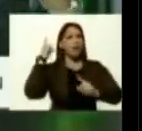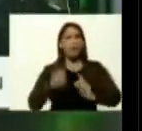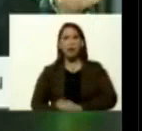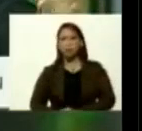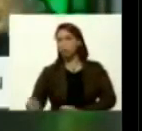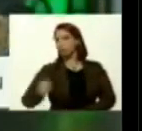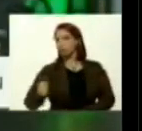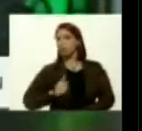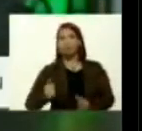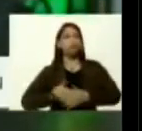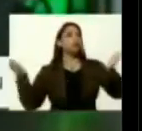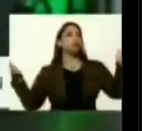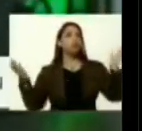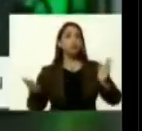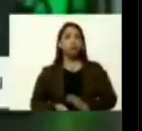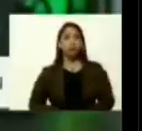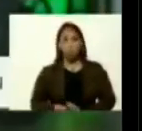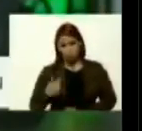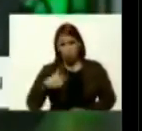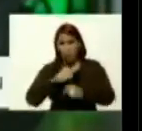quieran cuando quieran estoy